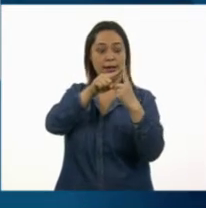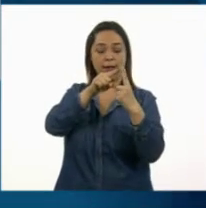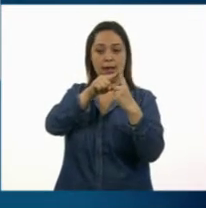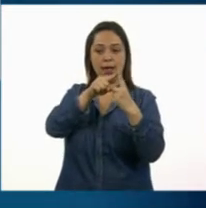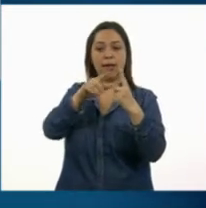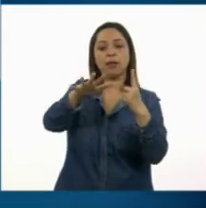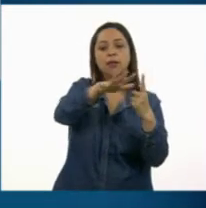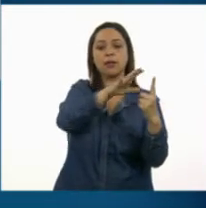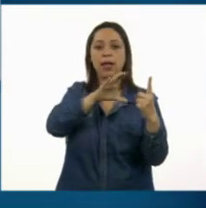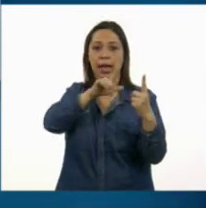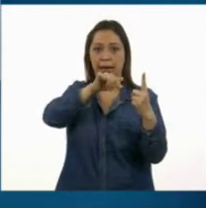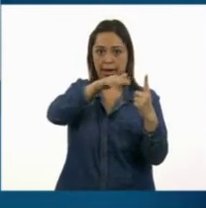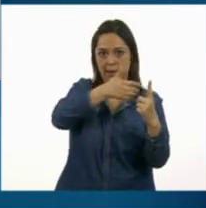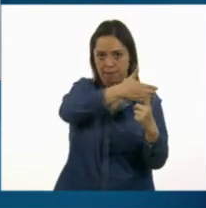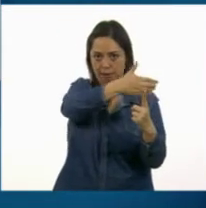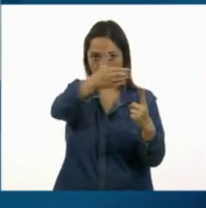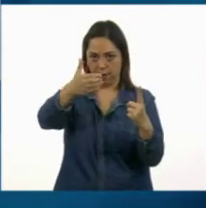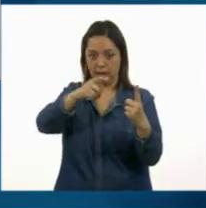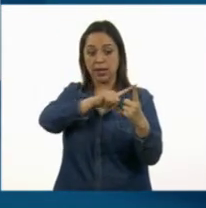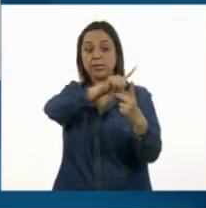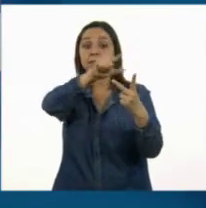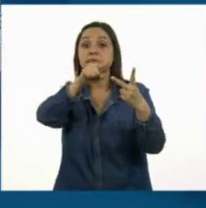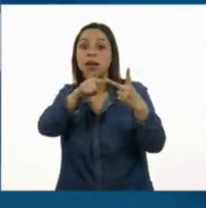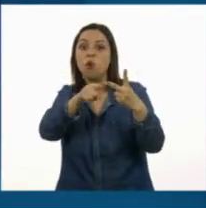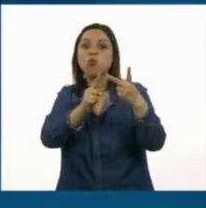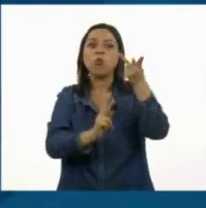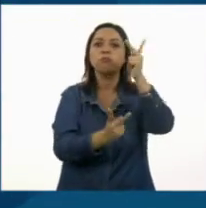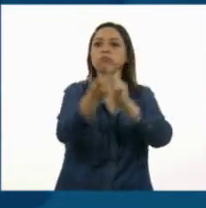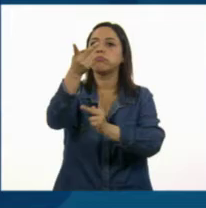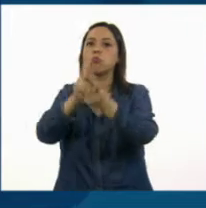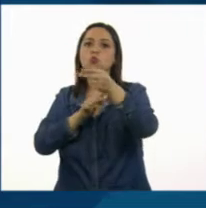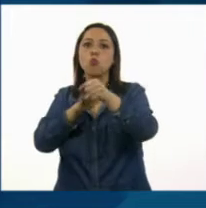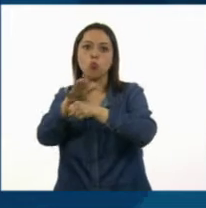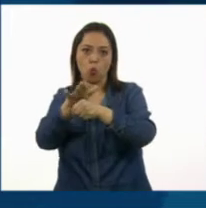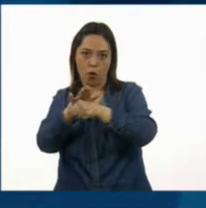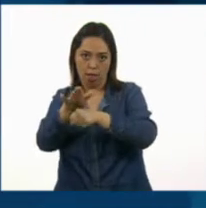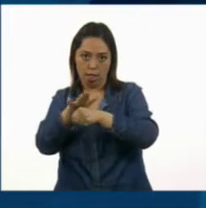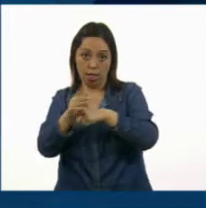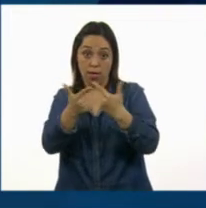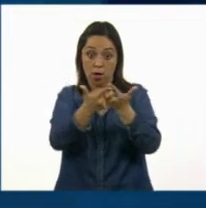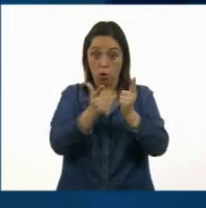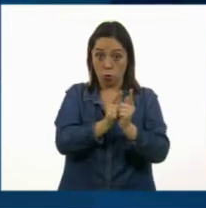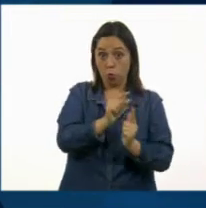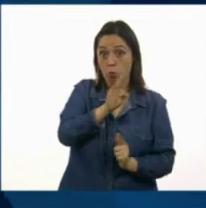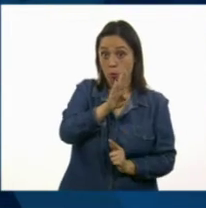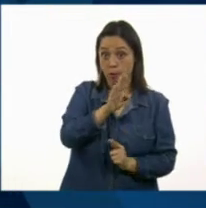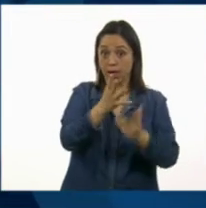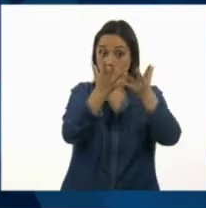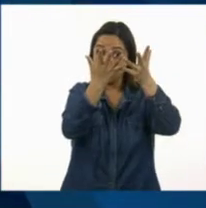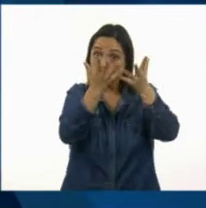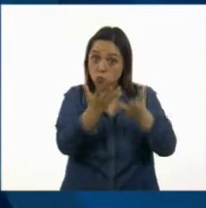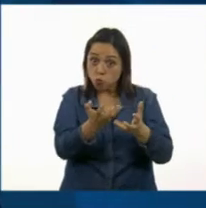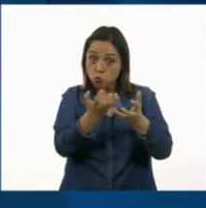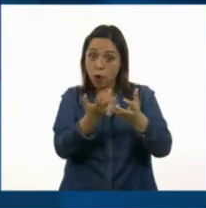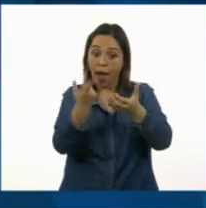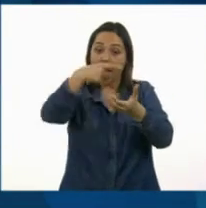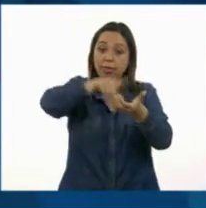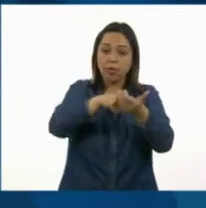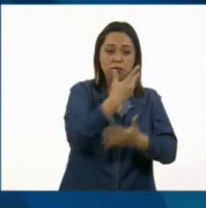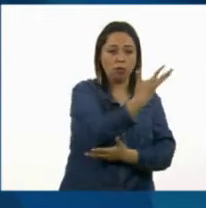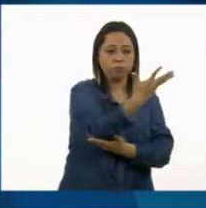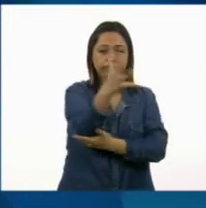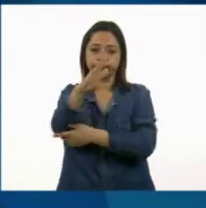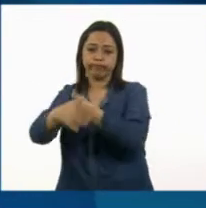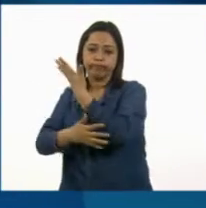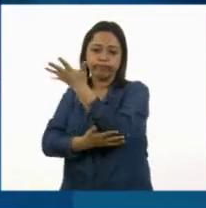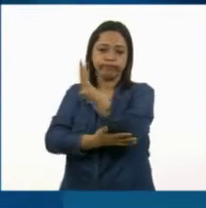climático, la segunda, el tipo de vegetación. El grupo B, secos, abarca una vegetación de bosque